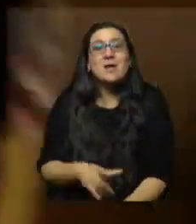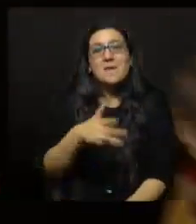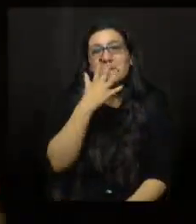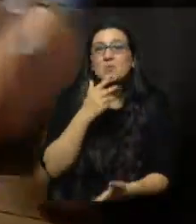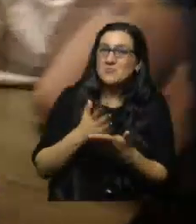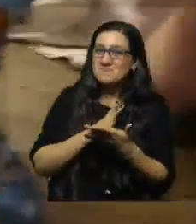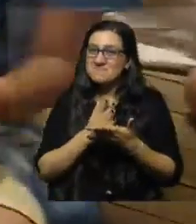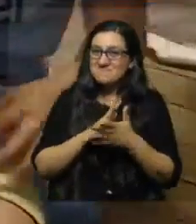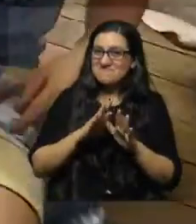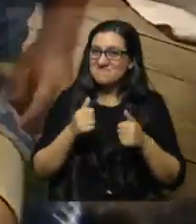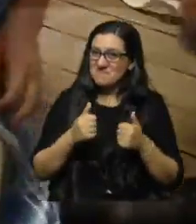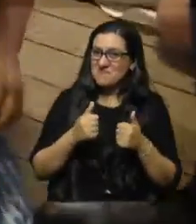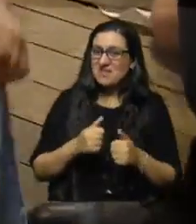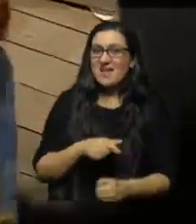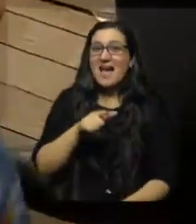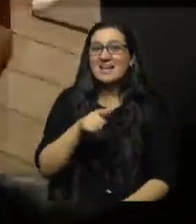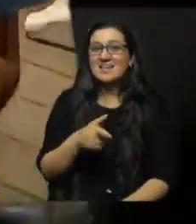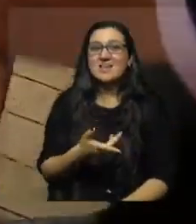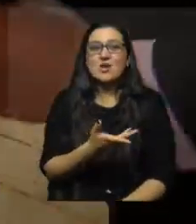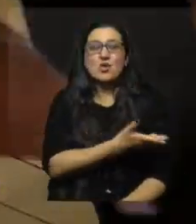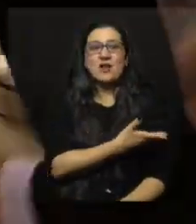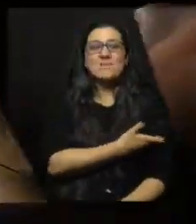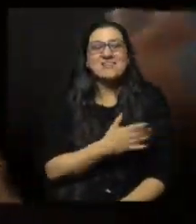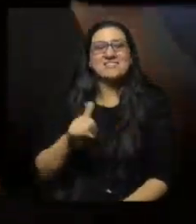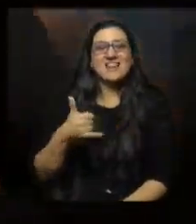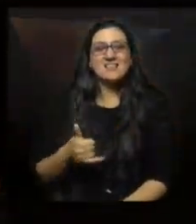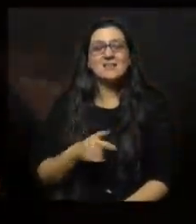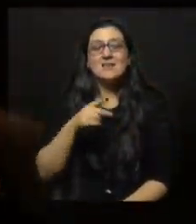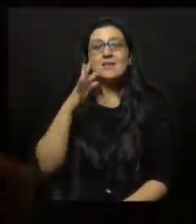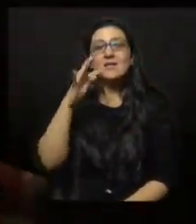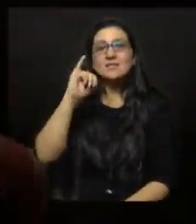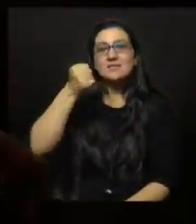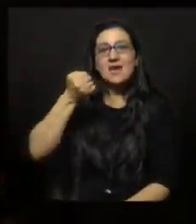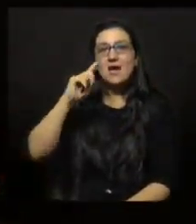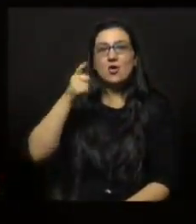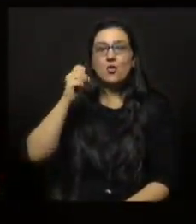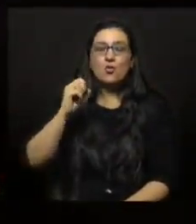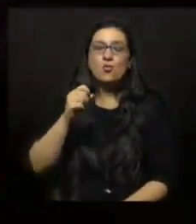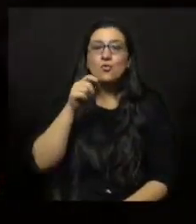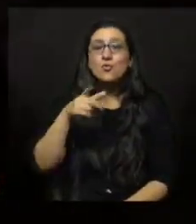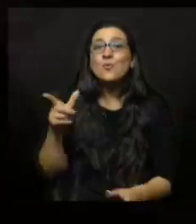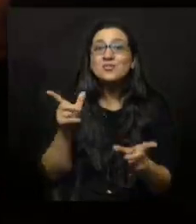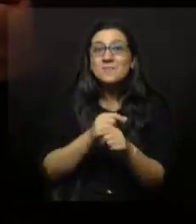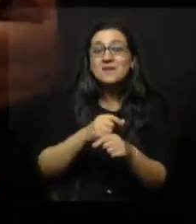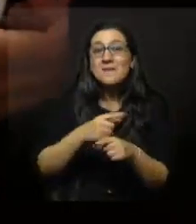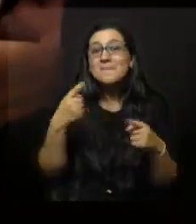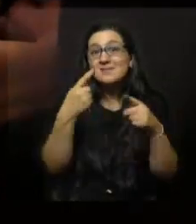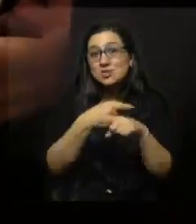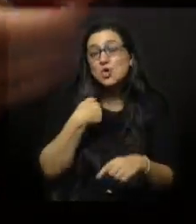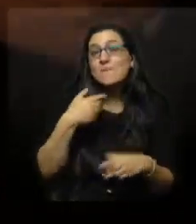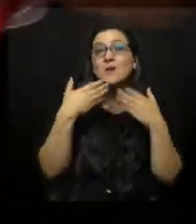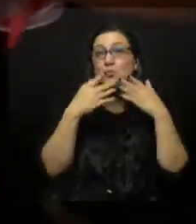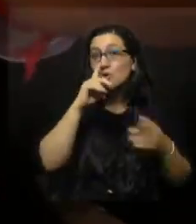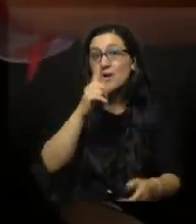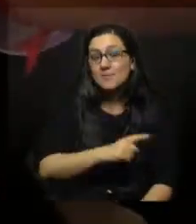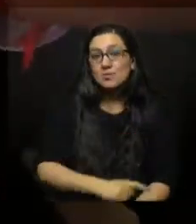el uruguayo mesurado acá. Con la casaca celeste, ¿cómo es su nombre? Thiago. Thiago, bueno, ¿cómo termina el partido, Thiago? Si yo le pregunto